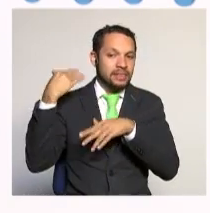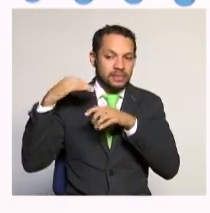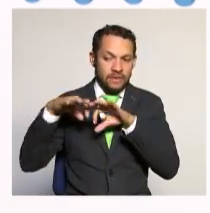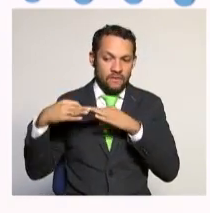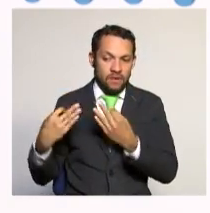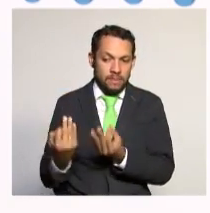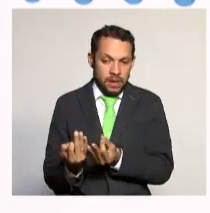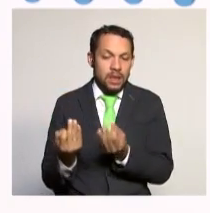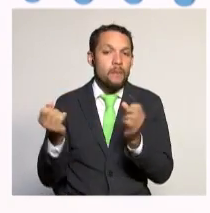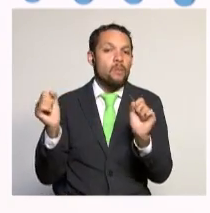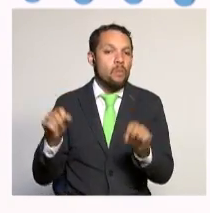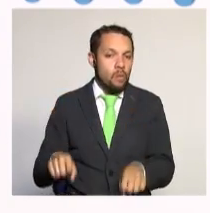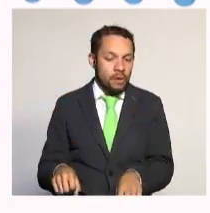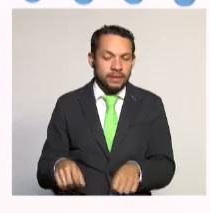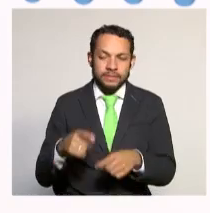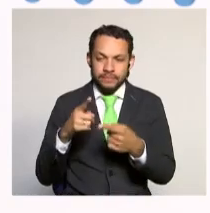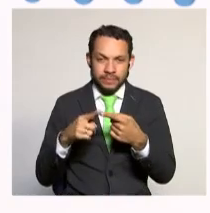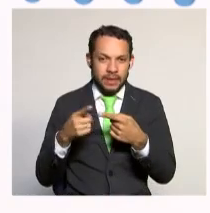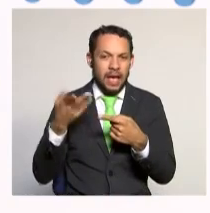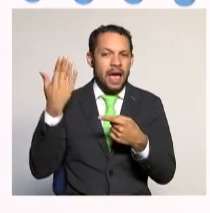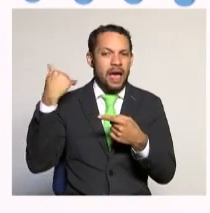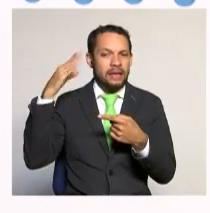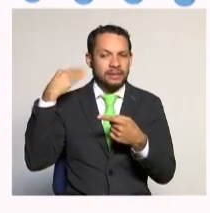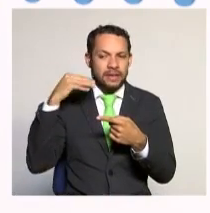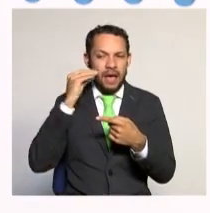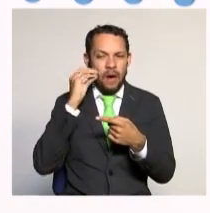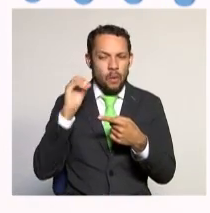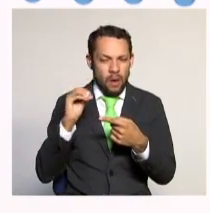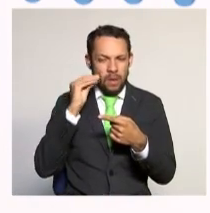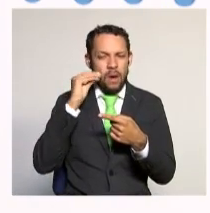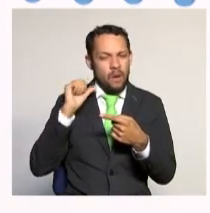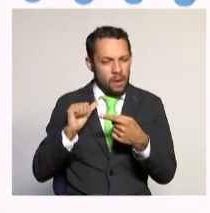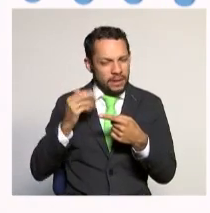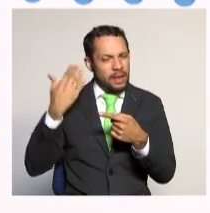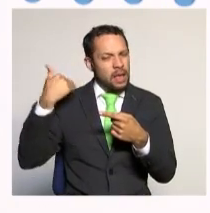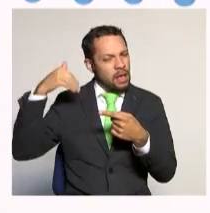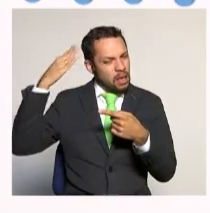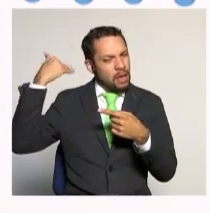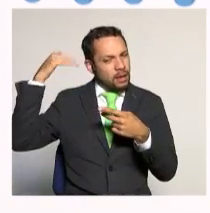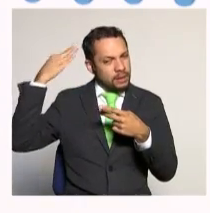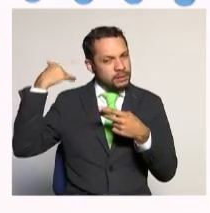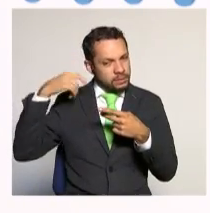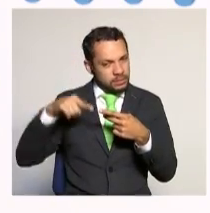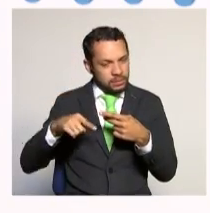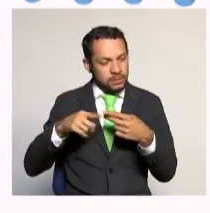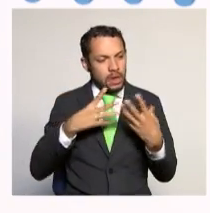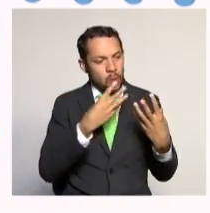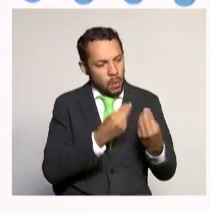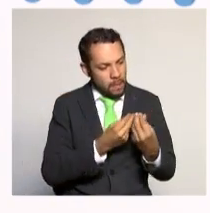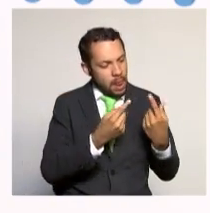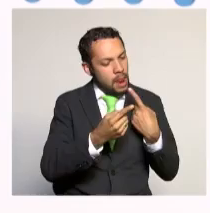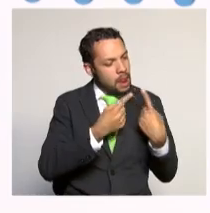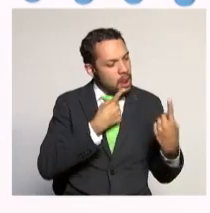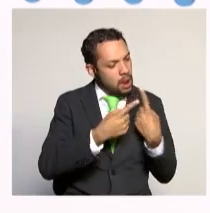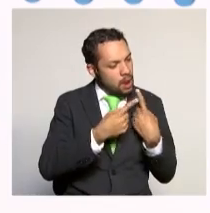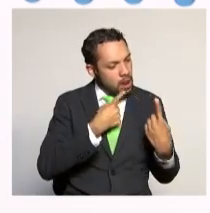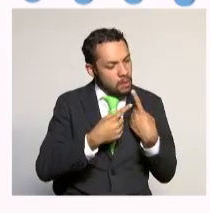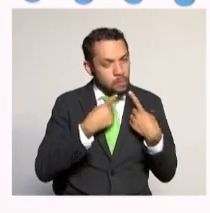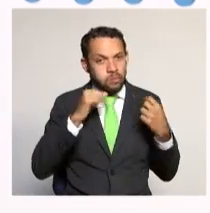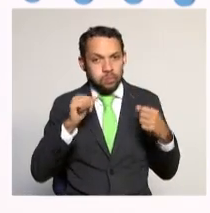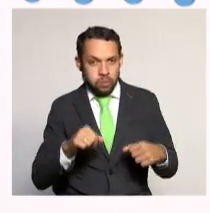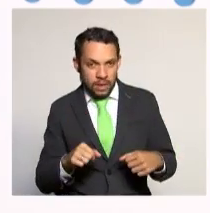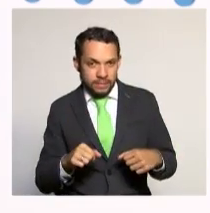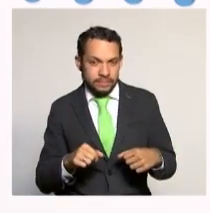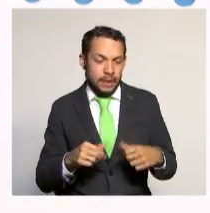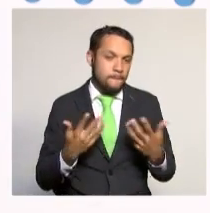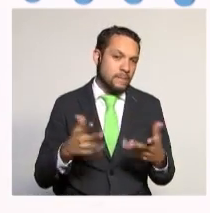familiar, posiblemente en un futuro, yo lo he discutido con algunos colegas y alumnos, se pudiera medir, es